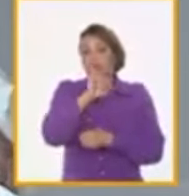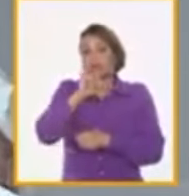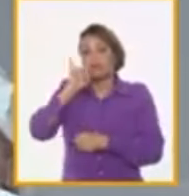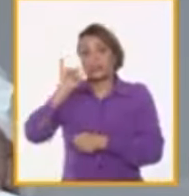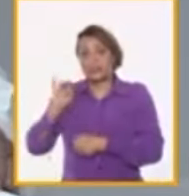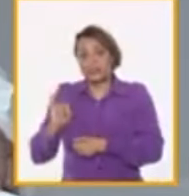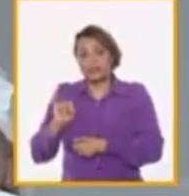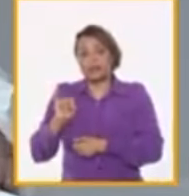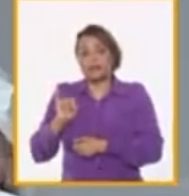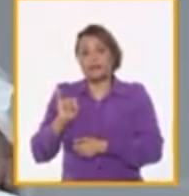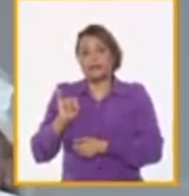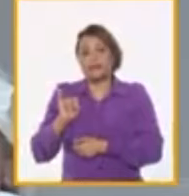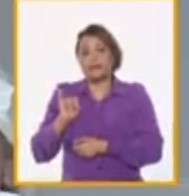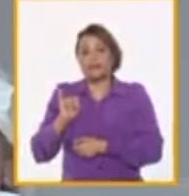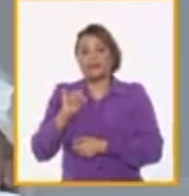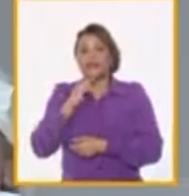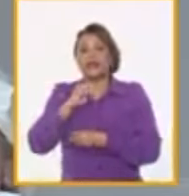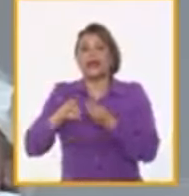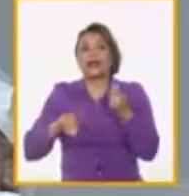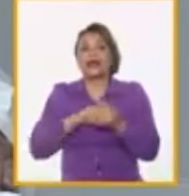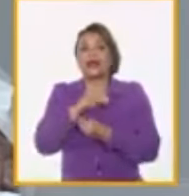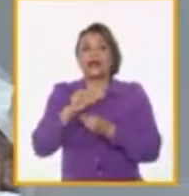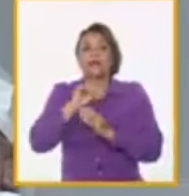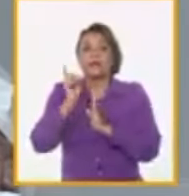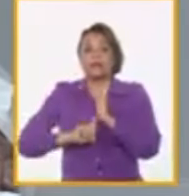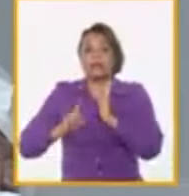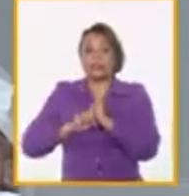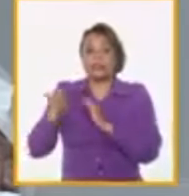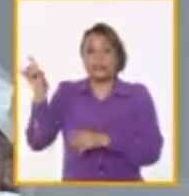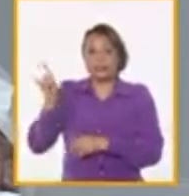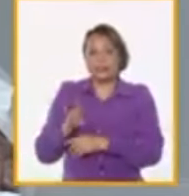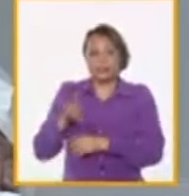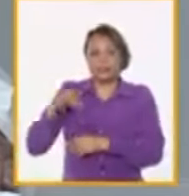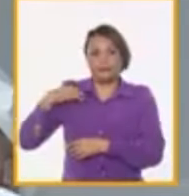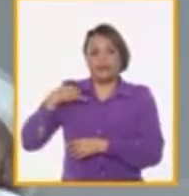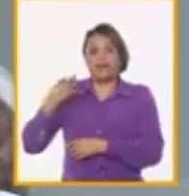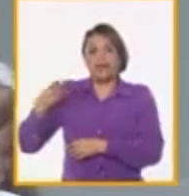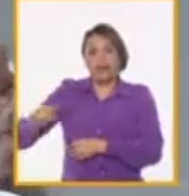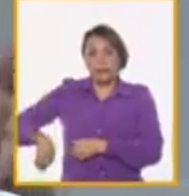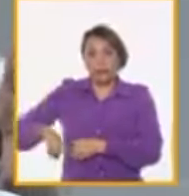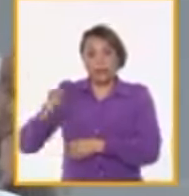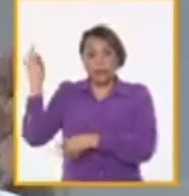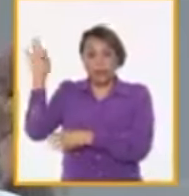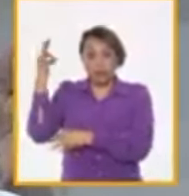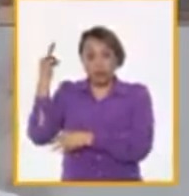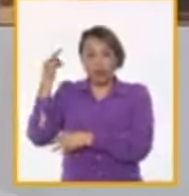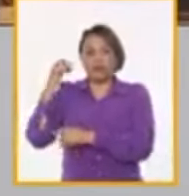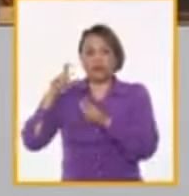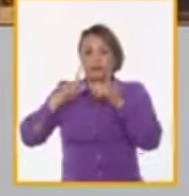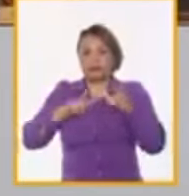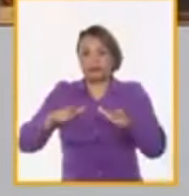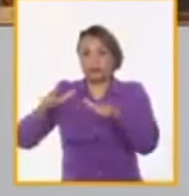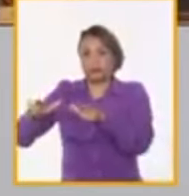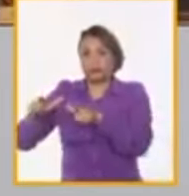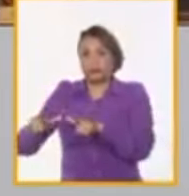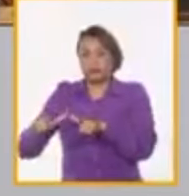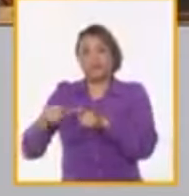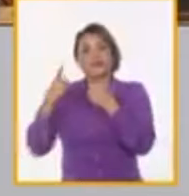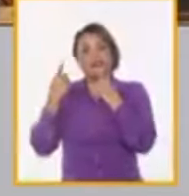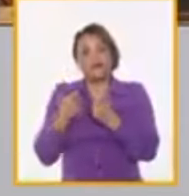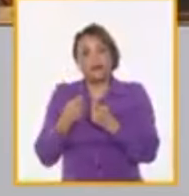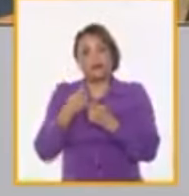866 son del cambio de la matriz energética. Hoy nos faltan alrededor de 200 equipos por